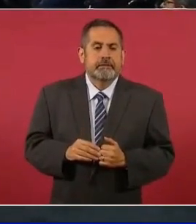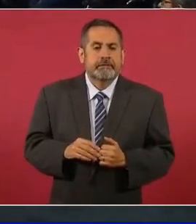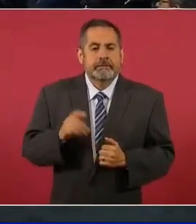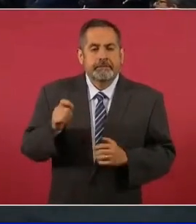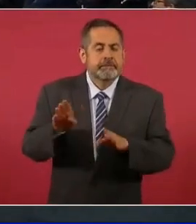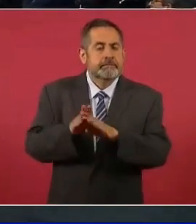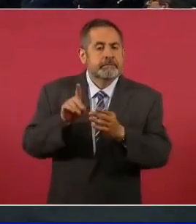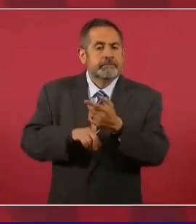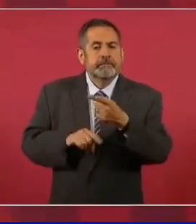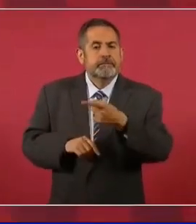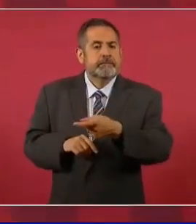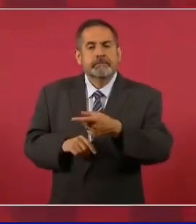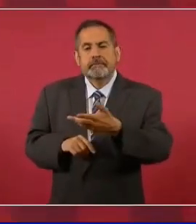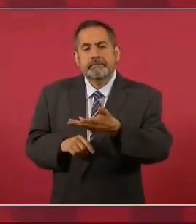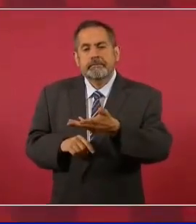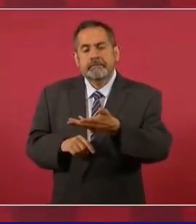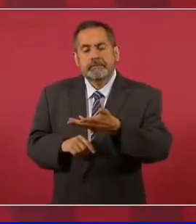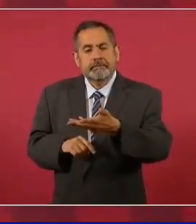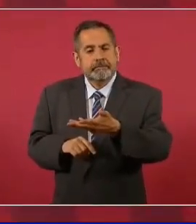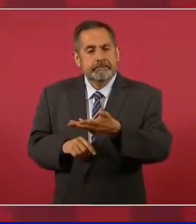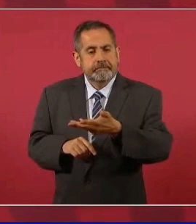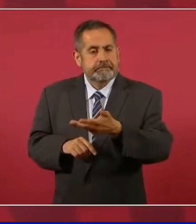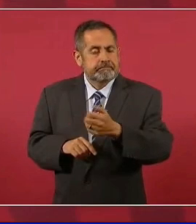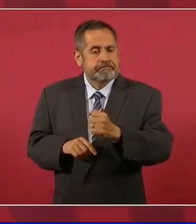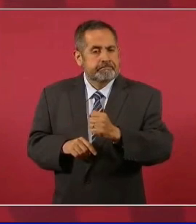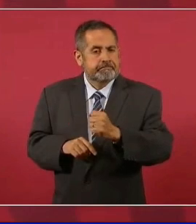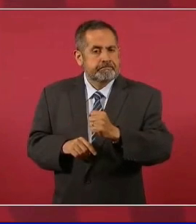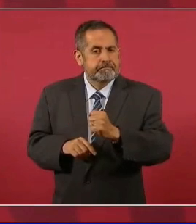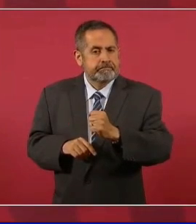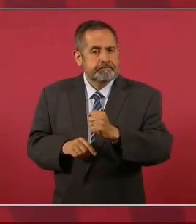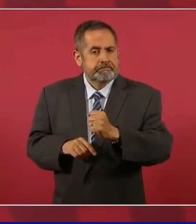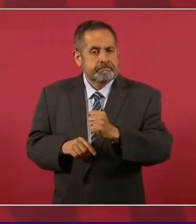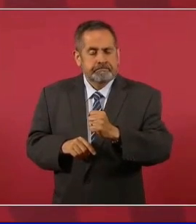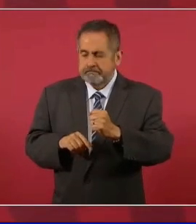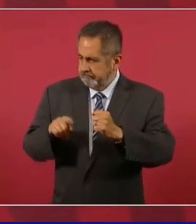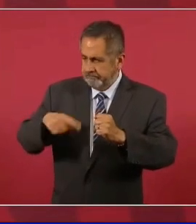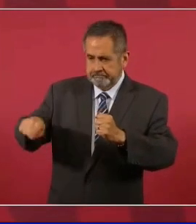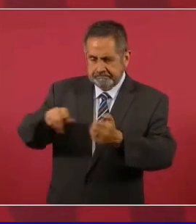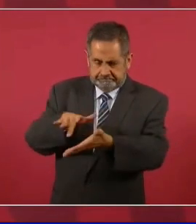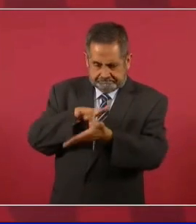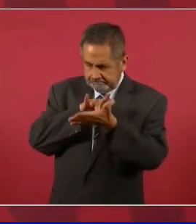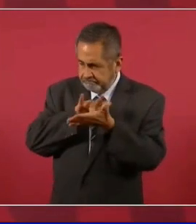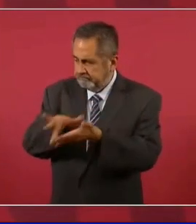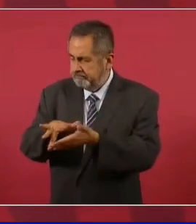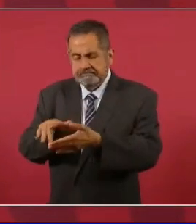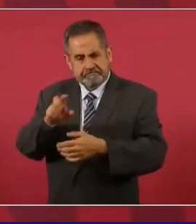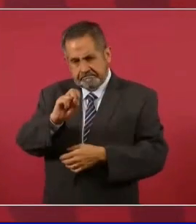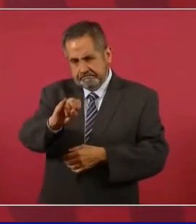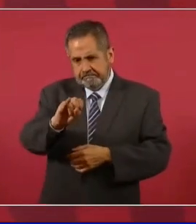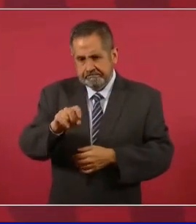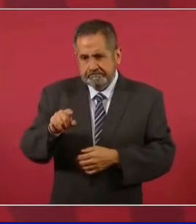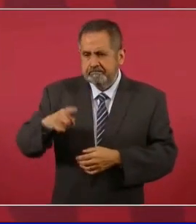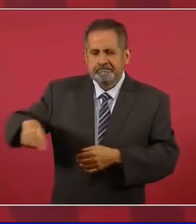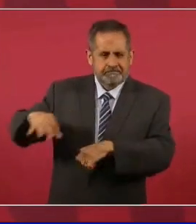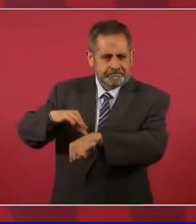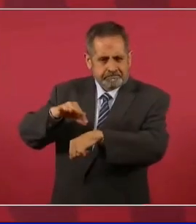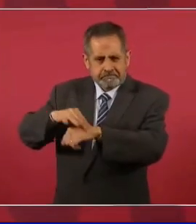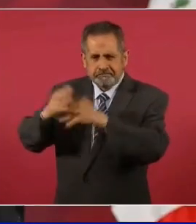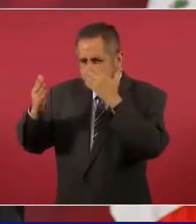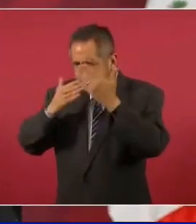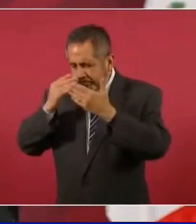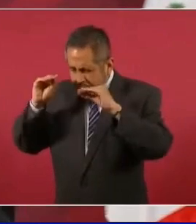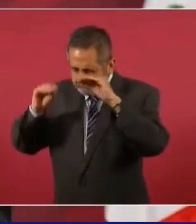cuentan de con nuestro apoyo los médicos